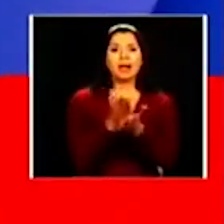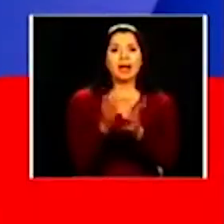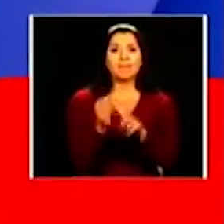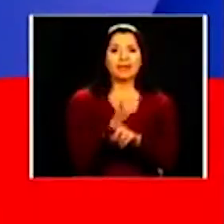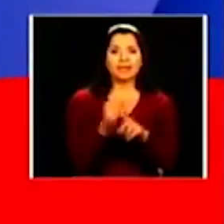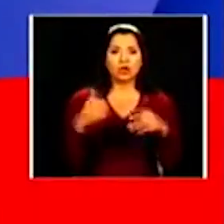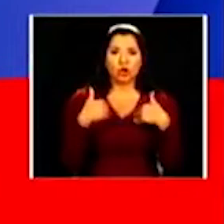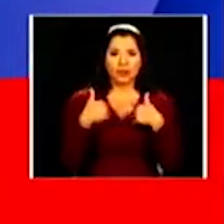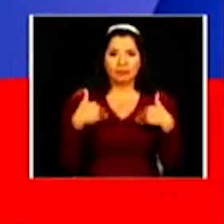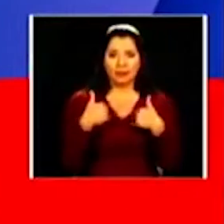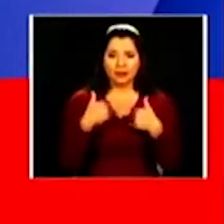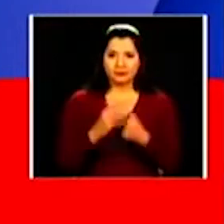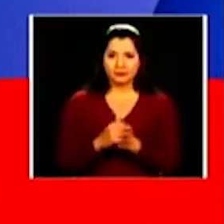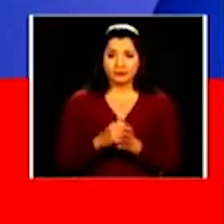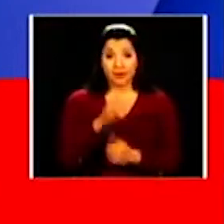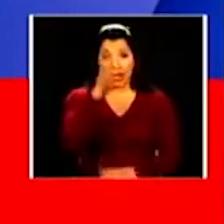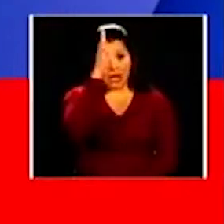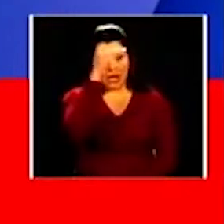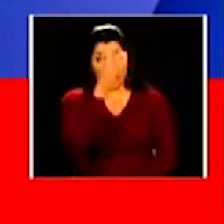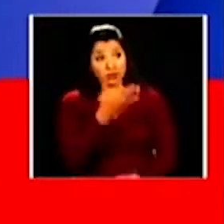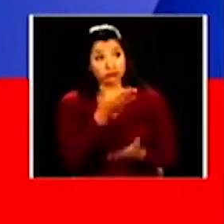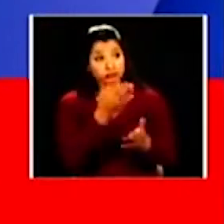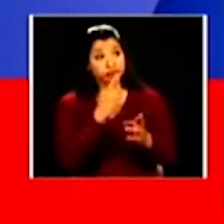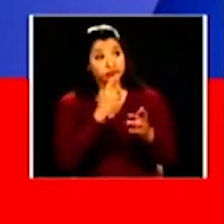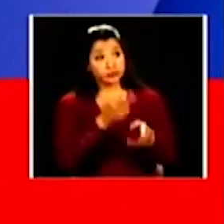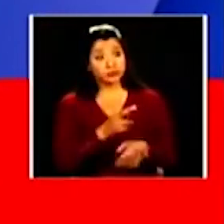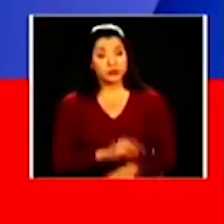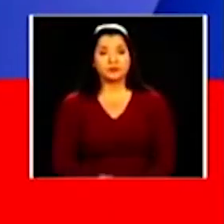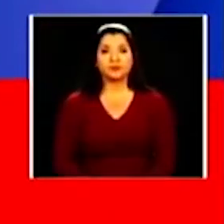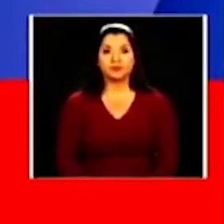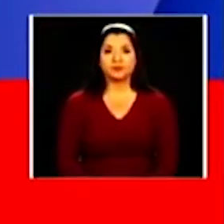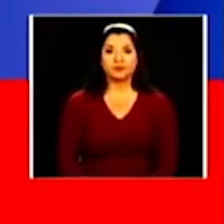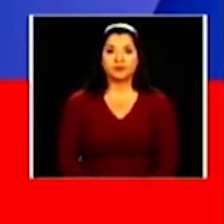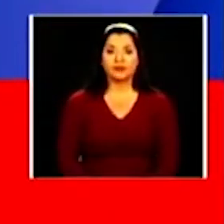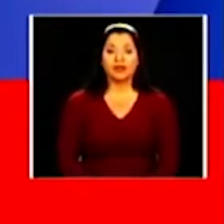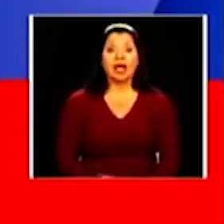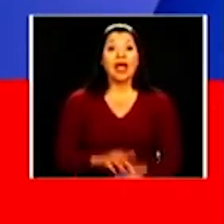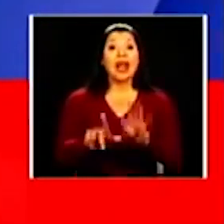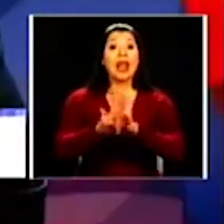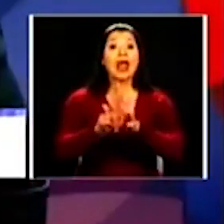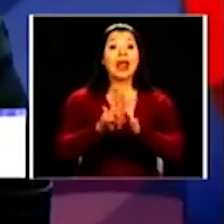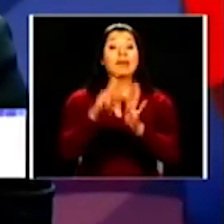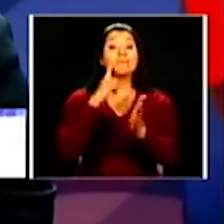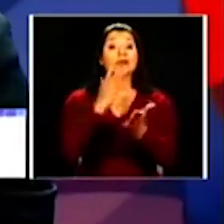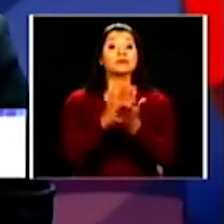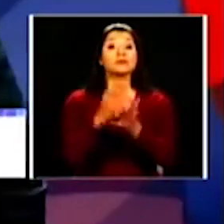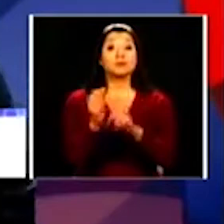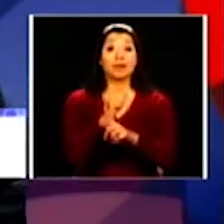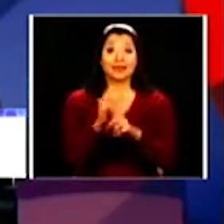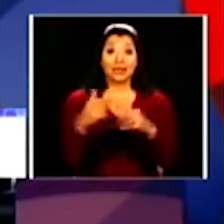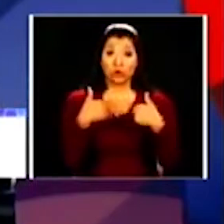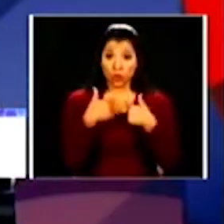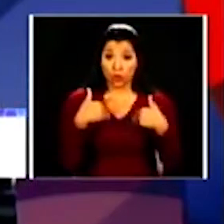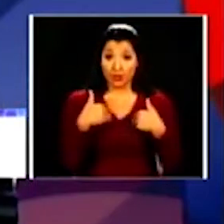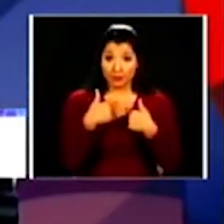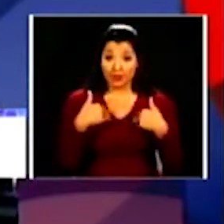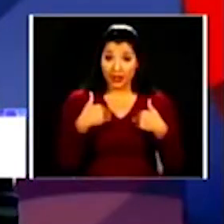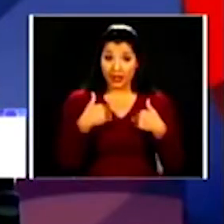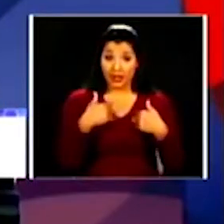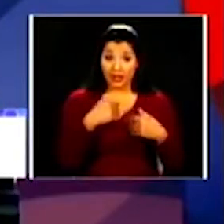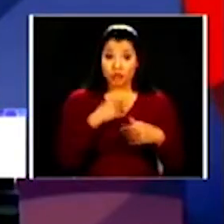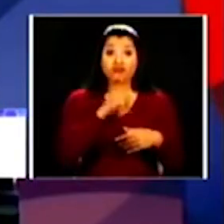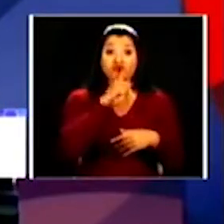Don Carlos, es su turno para responderle a doña Yorleni. La ley de maltrato animal fue una realidad durante